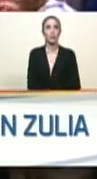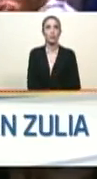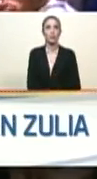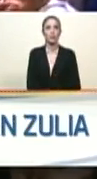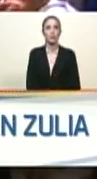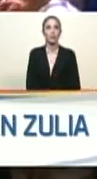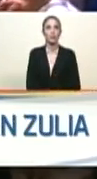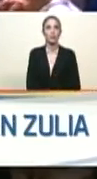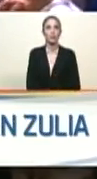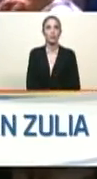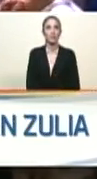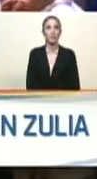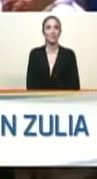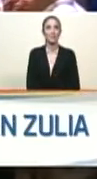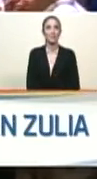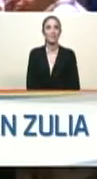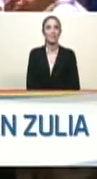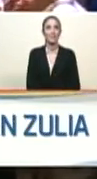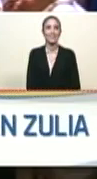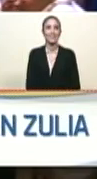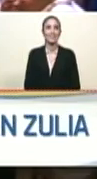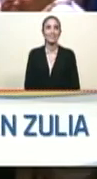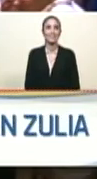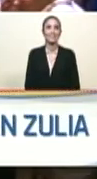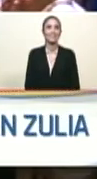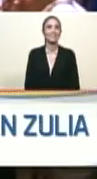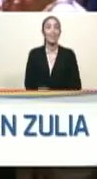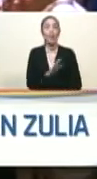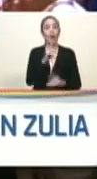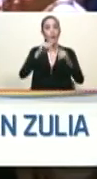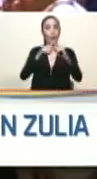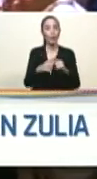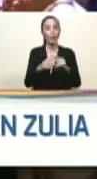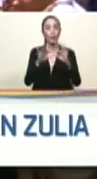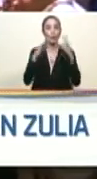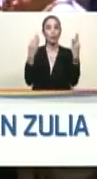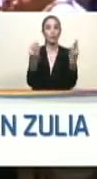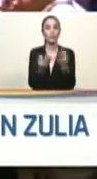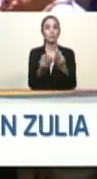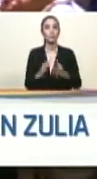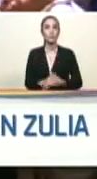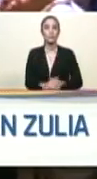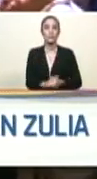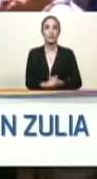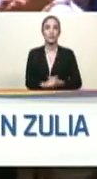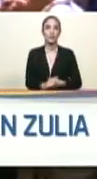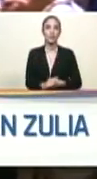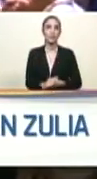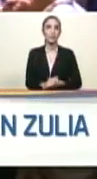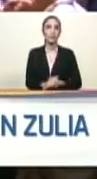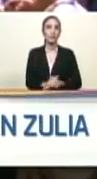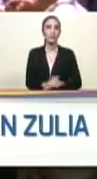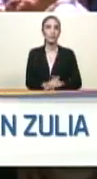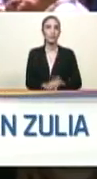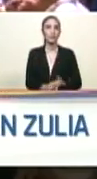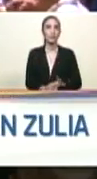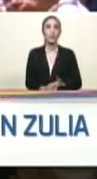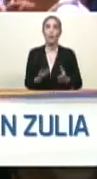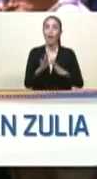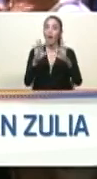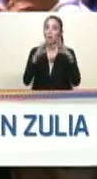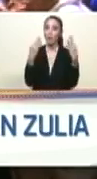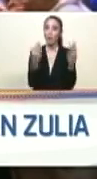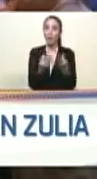2.320 habitantes en este sector. Pero también tenemos un total de familias de 530 familias protegidas por la revolución. Gracias a ese